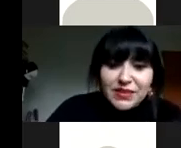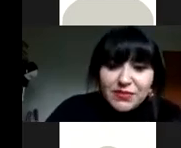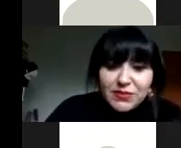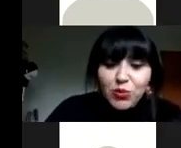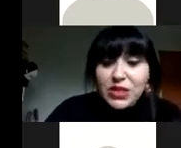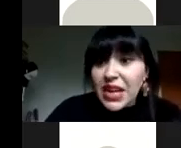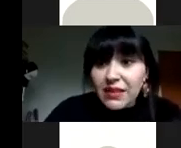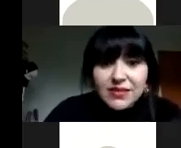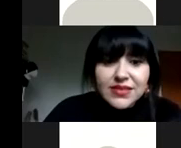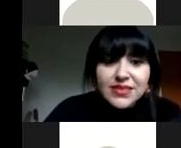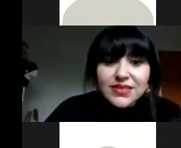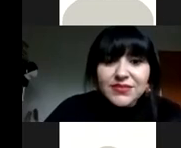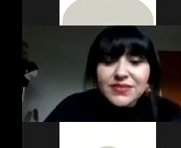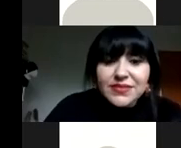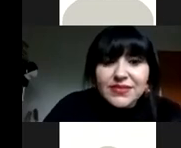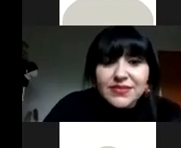ver. Voy a cerrar.